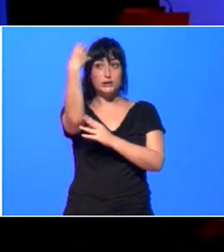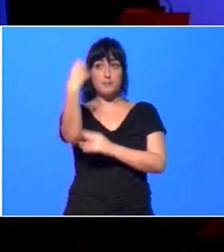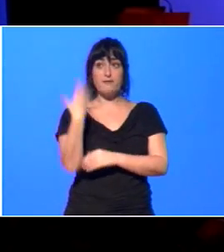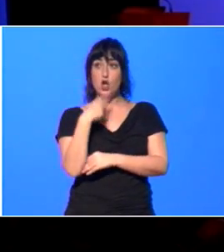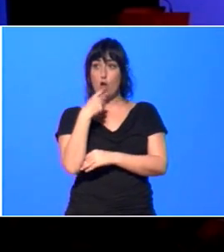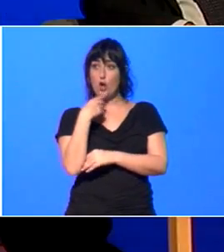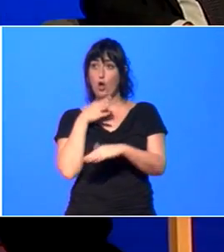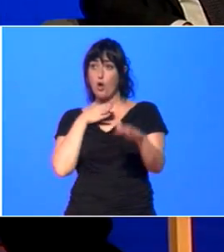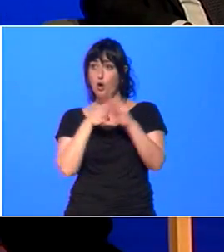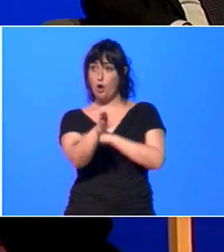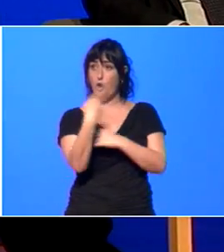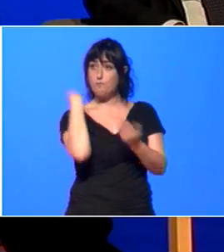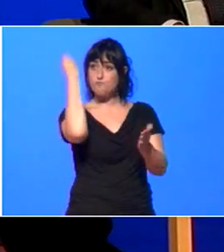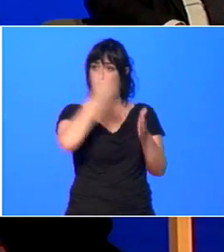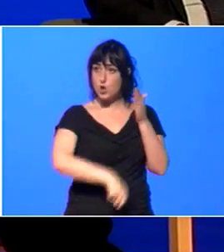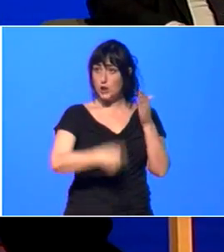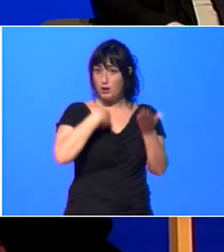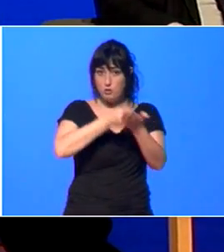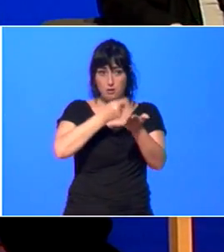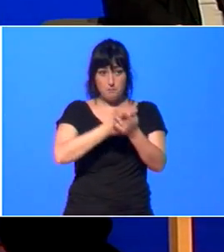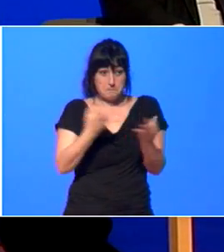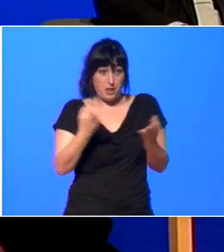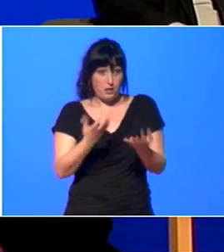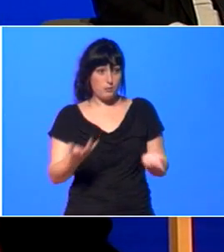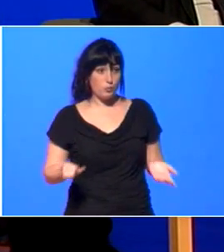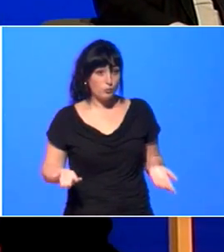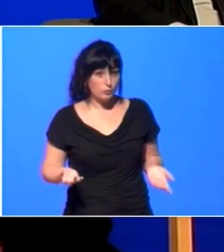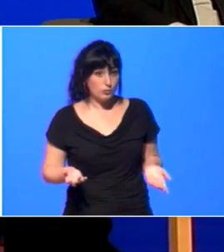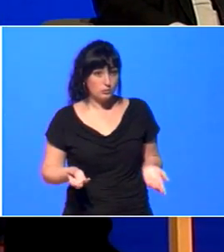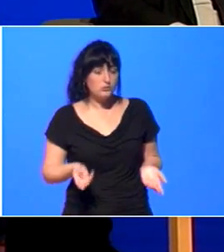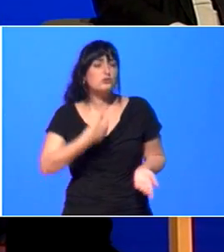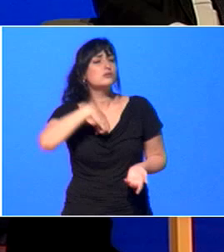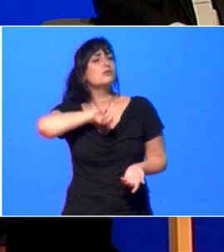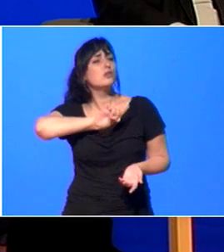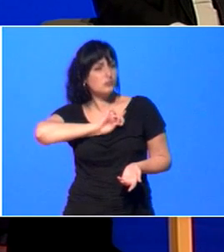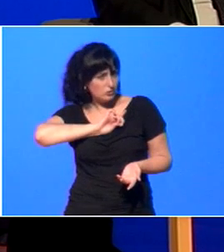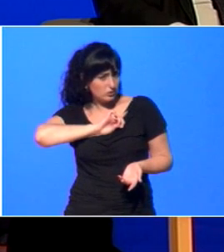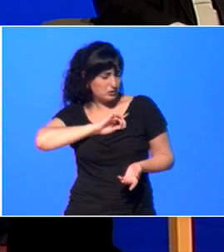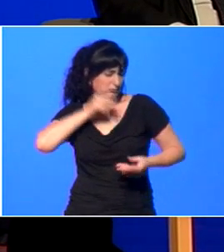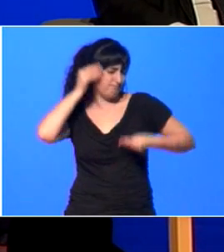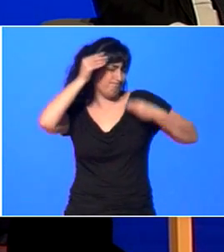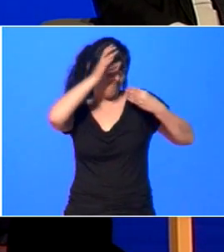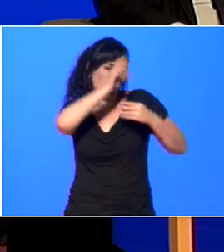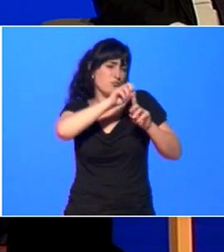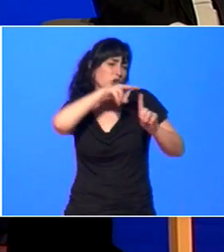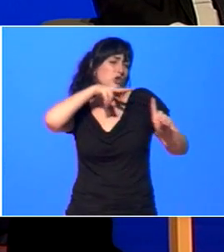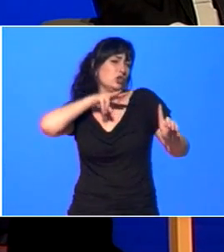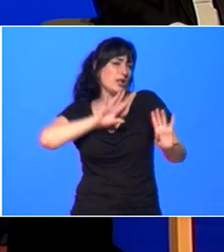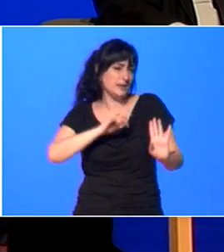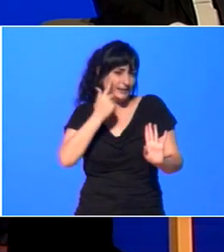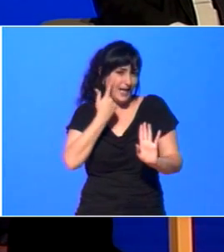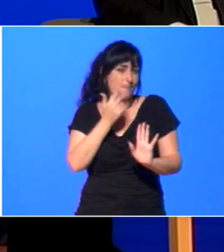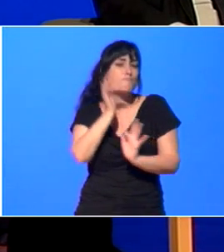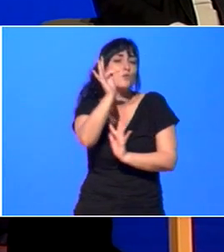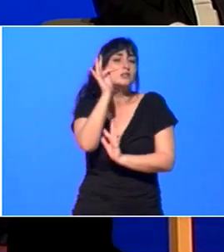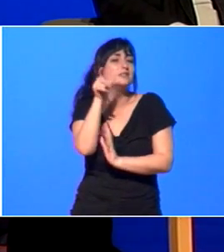tengo que pagar, ¿no? ¿Cómo definimos nosotros en una interpretación que sea bueno para los seres humanos